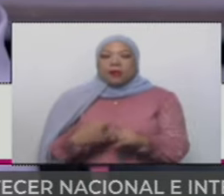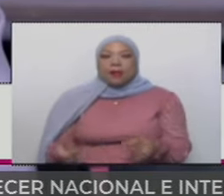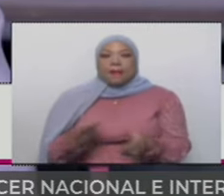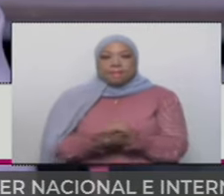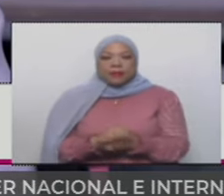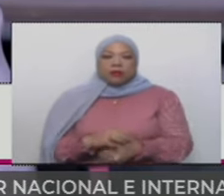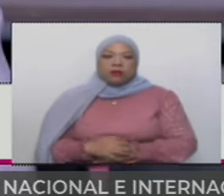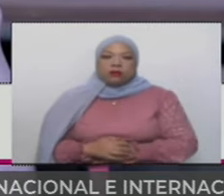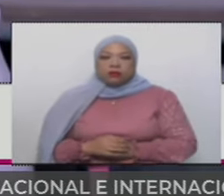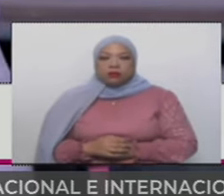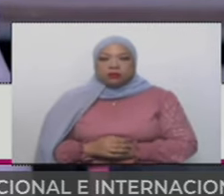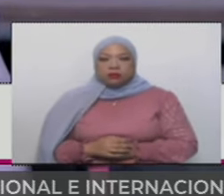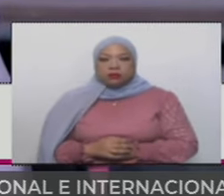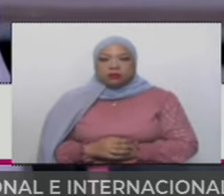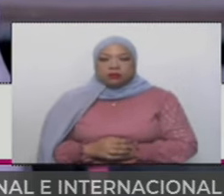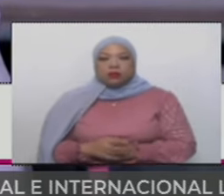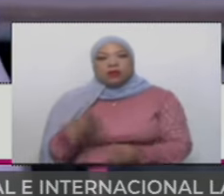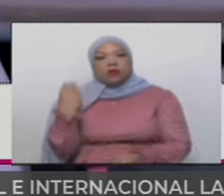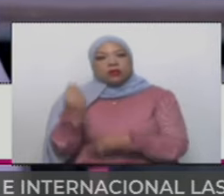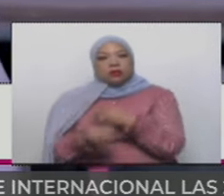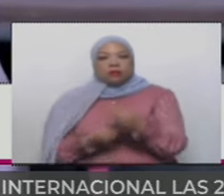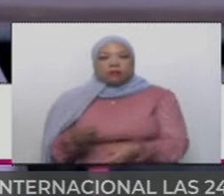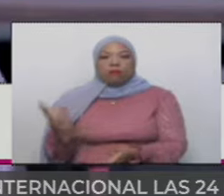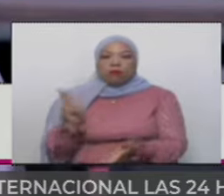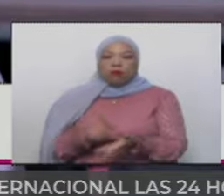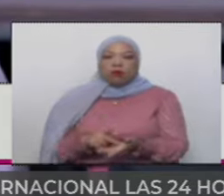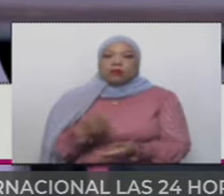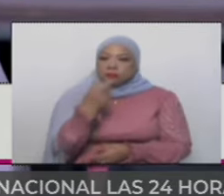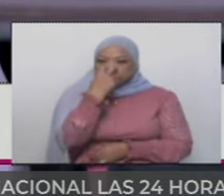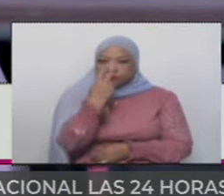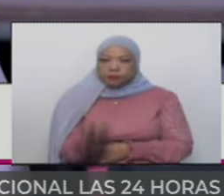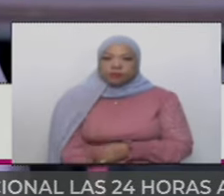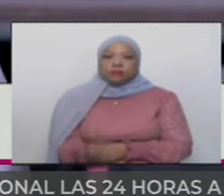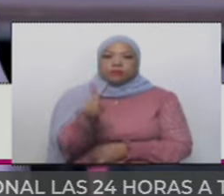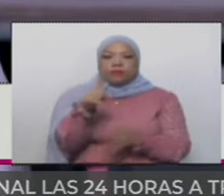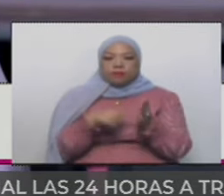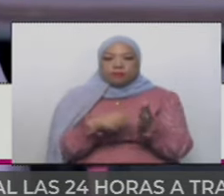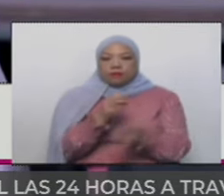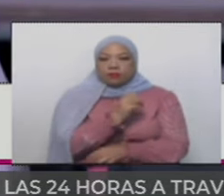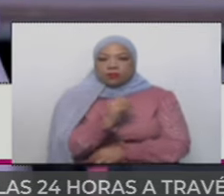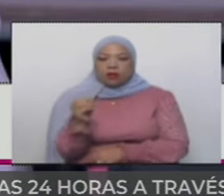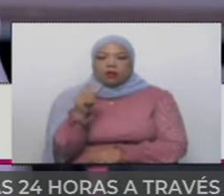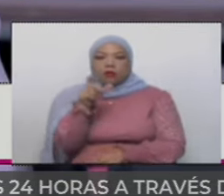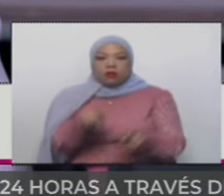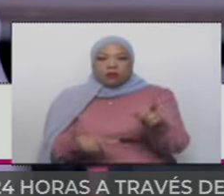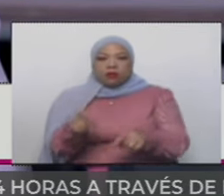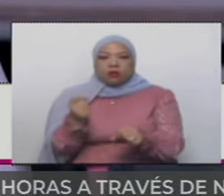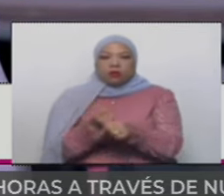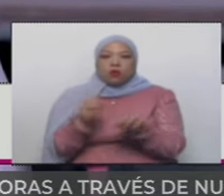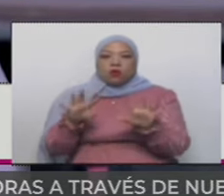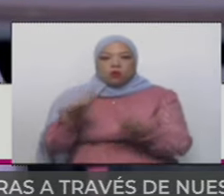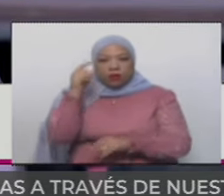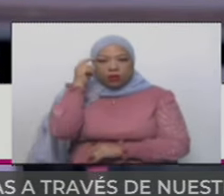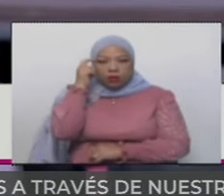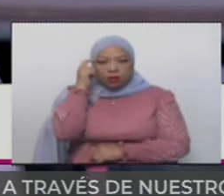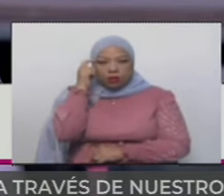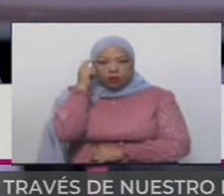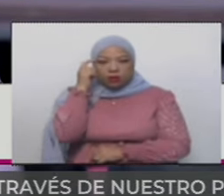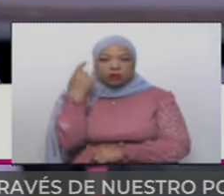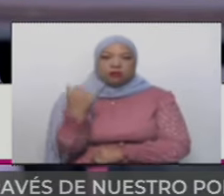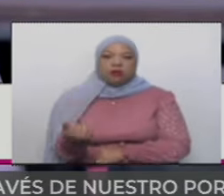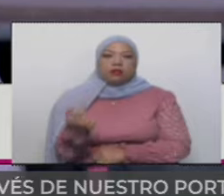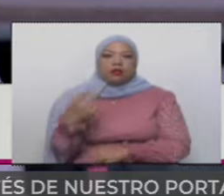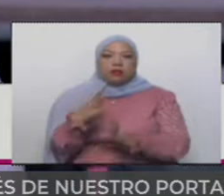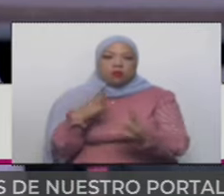comandante, fíjese, yo creo que aquí visitaron más de 100.000 personas en estos 9 días. Había